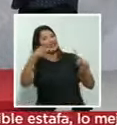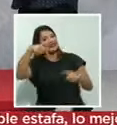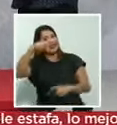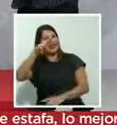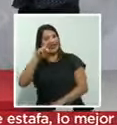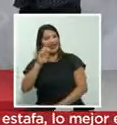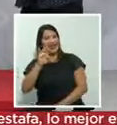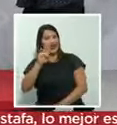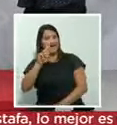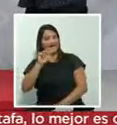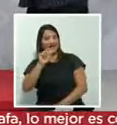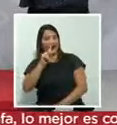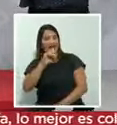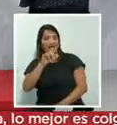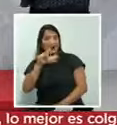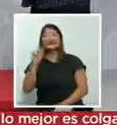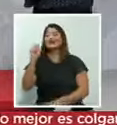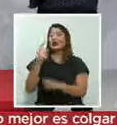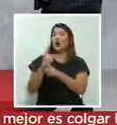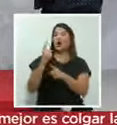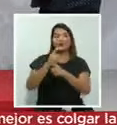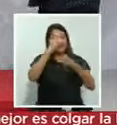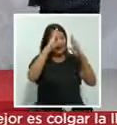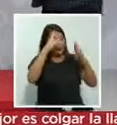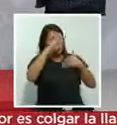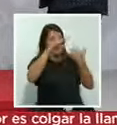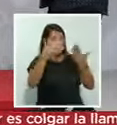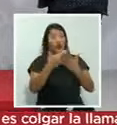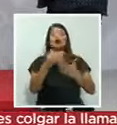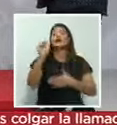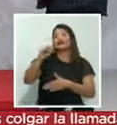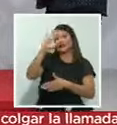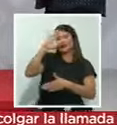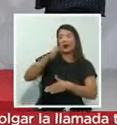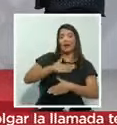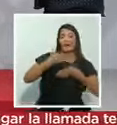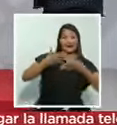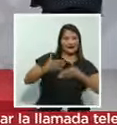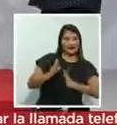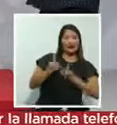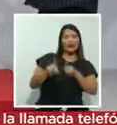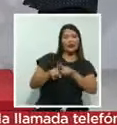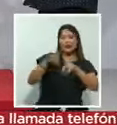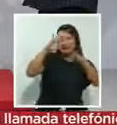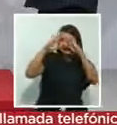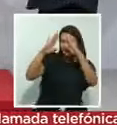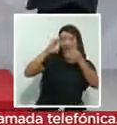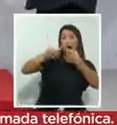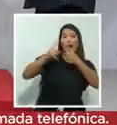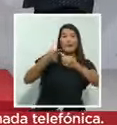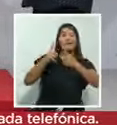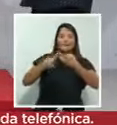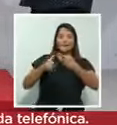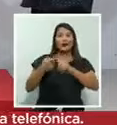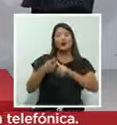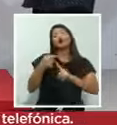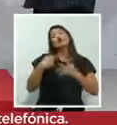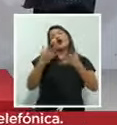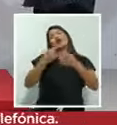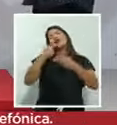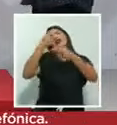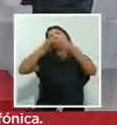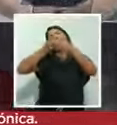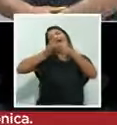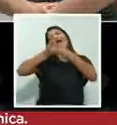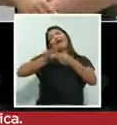bien. Saludos para todos allá. Para mis hijos también y muchas amistades que me gustaría decir el nombre de